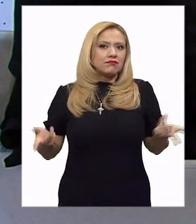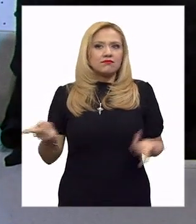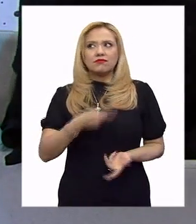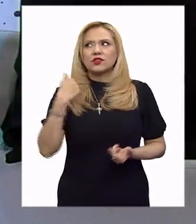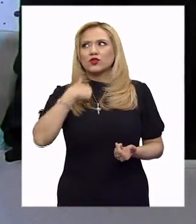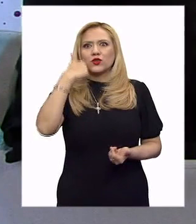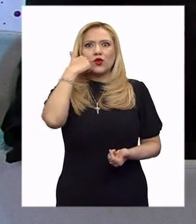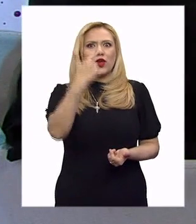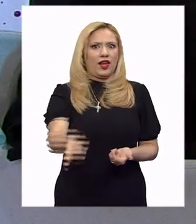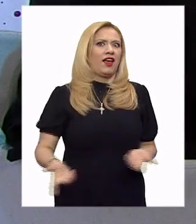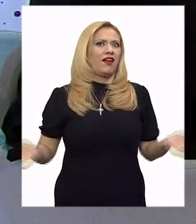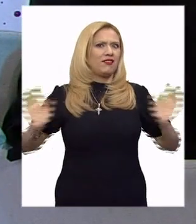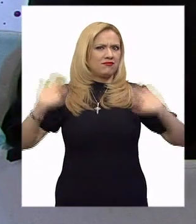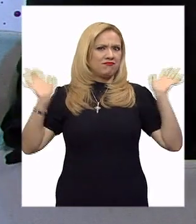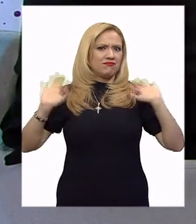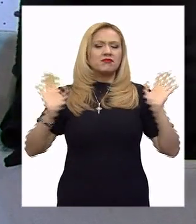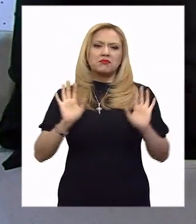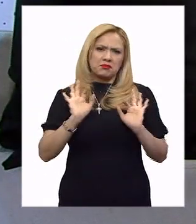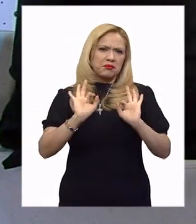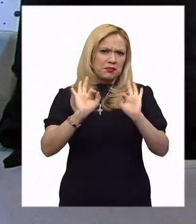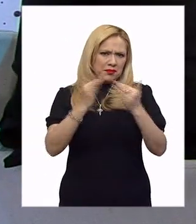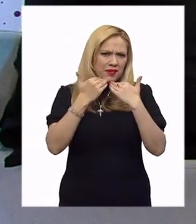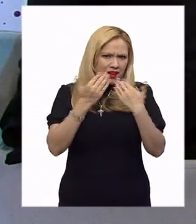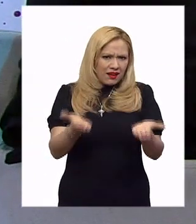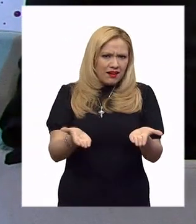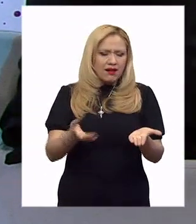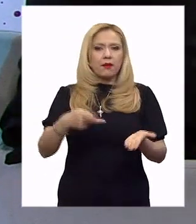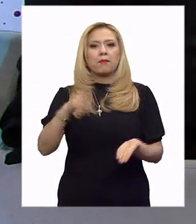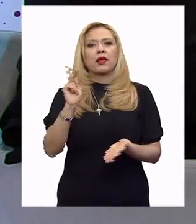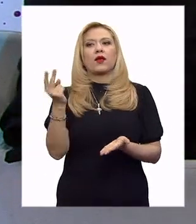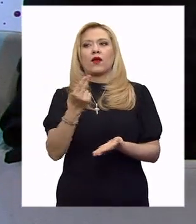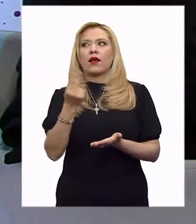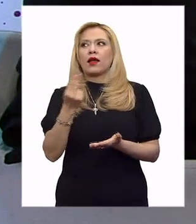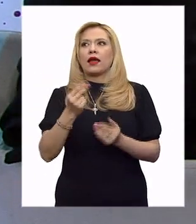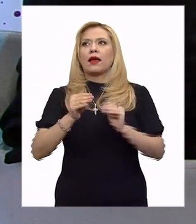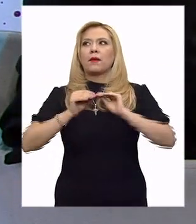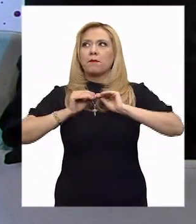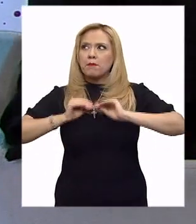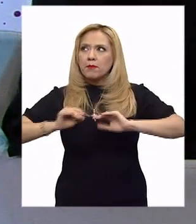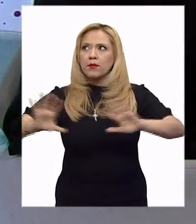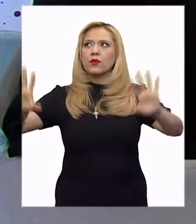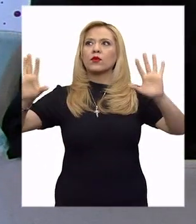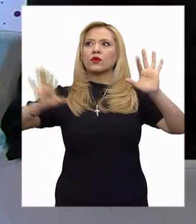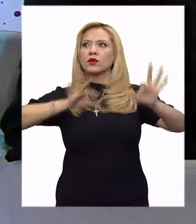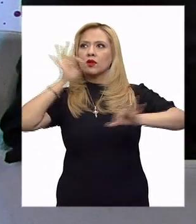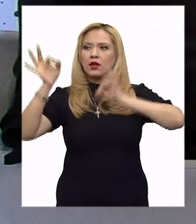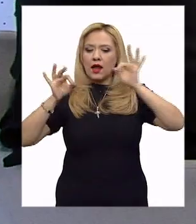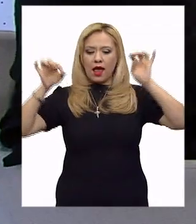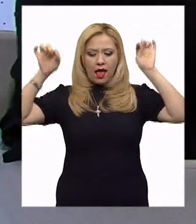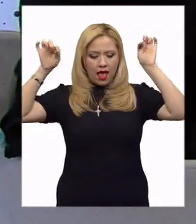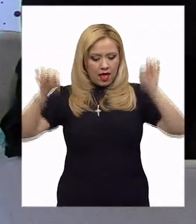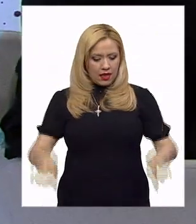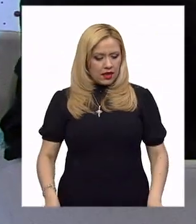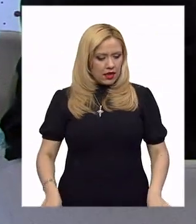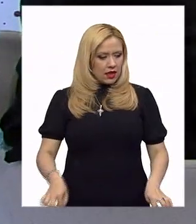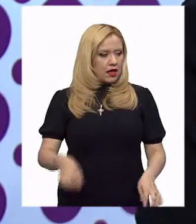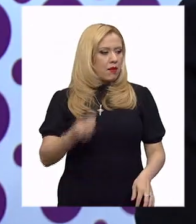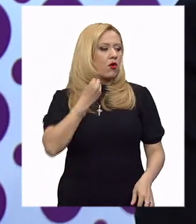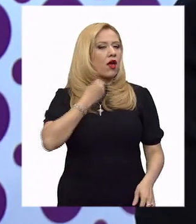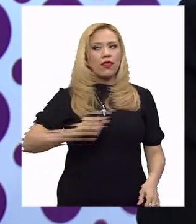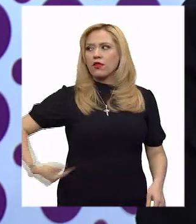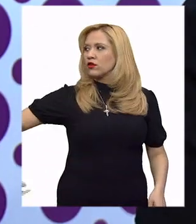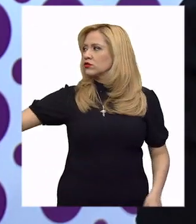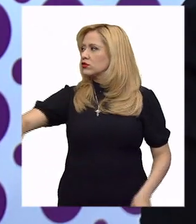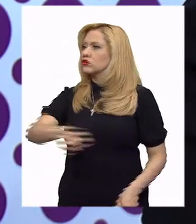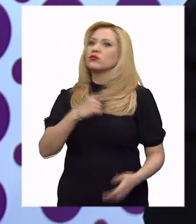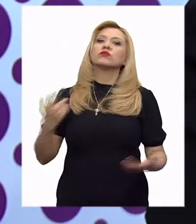y me parece muy sano que no seamos. Entonces hemos de promocionar dentro de nuestro espacio legal una figura que nos